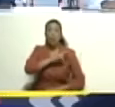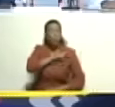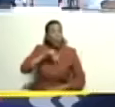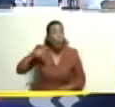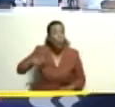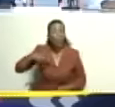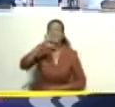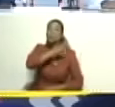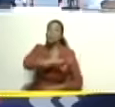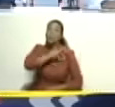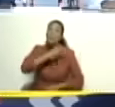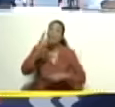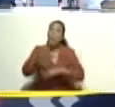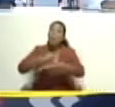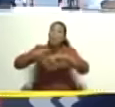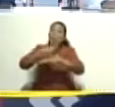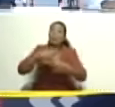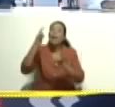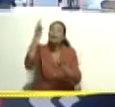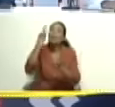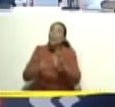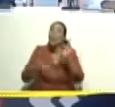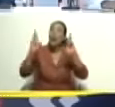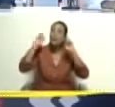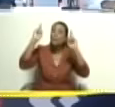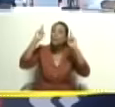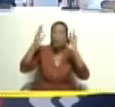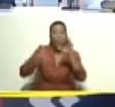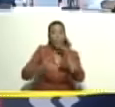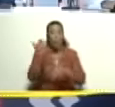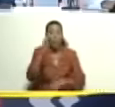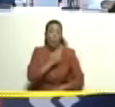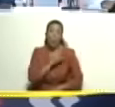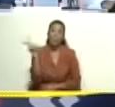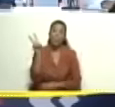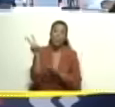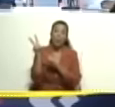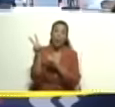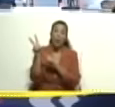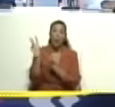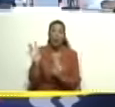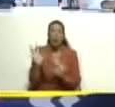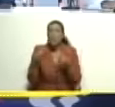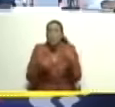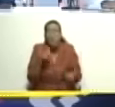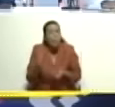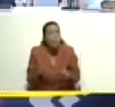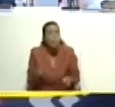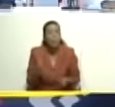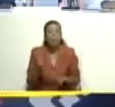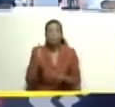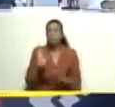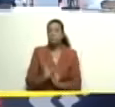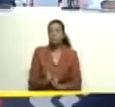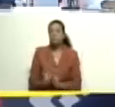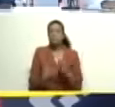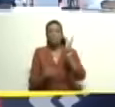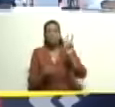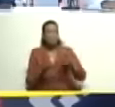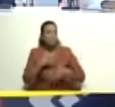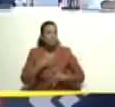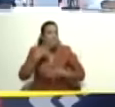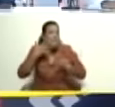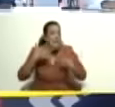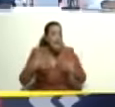nuestro socialismo, afortunadamente, nuestro modelo, que no ha sido nunca, ni